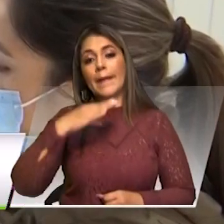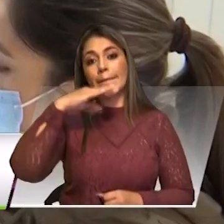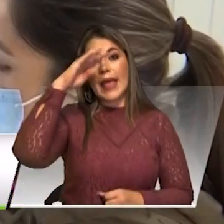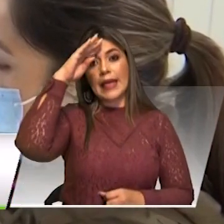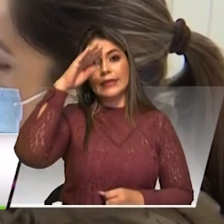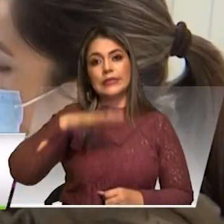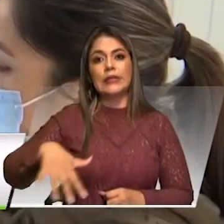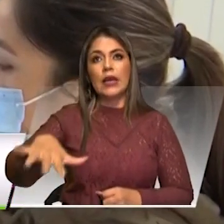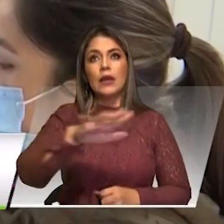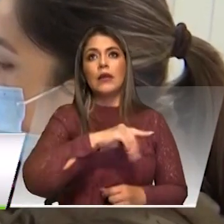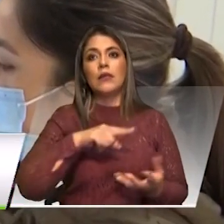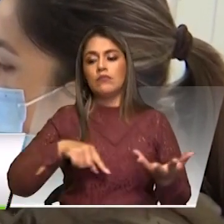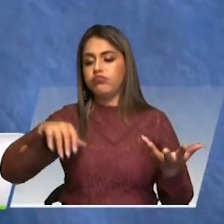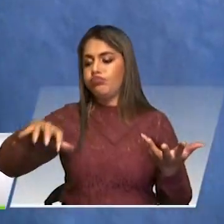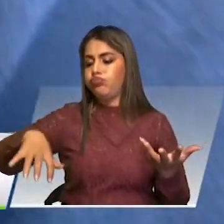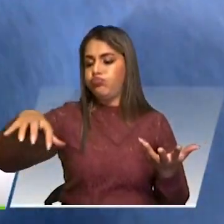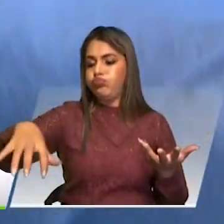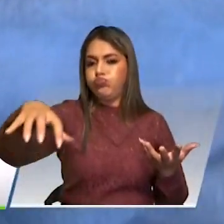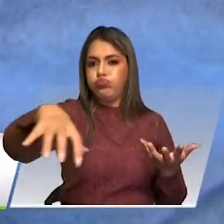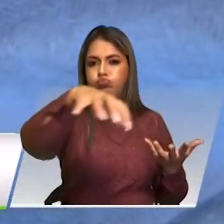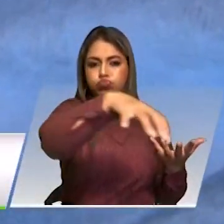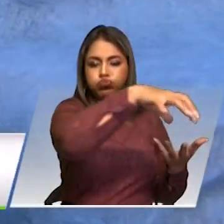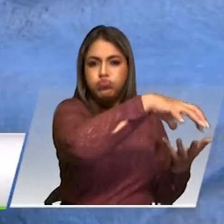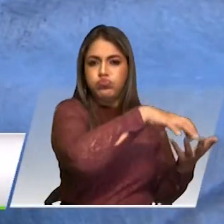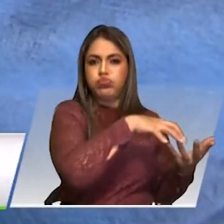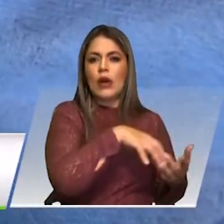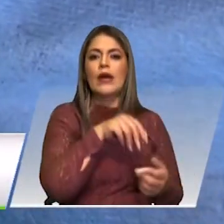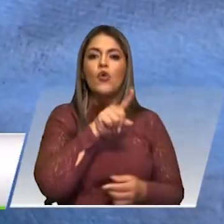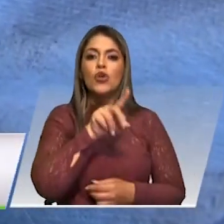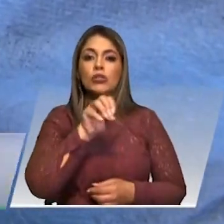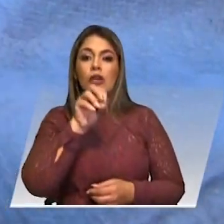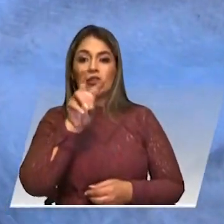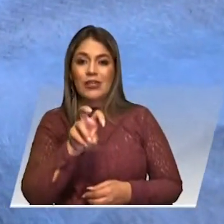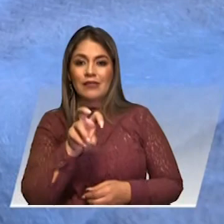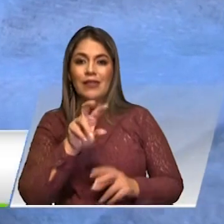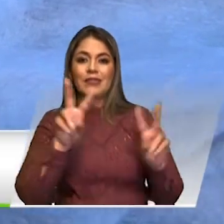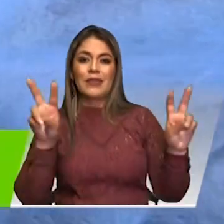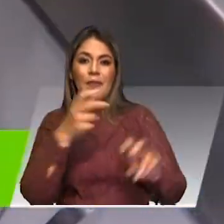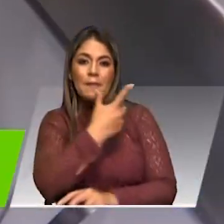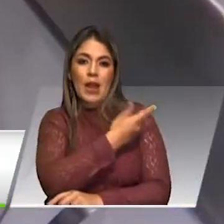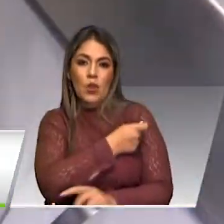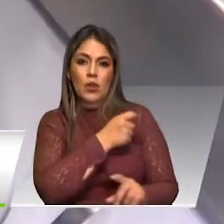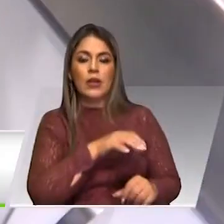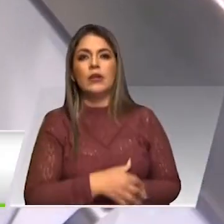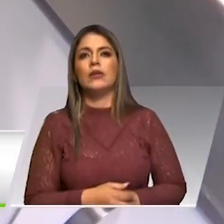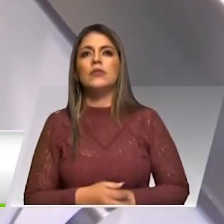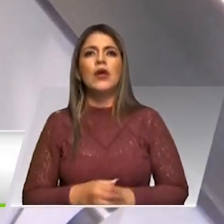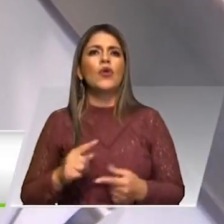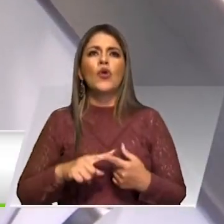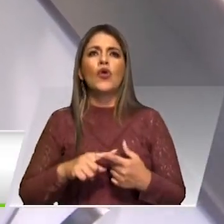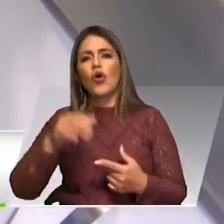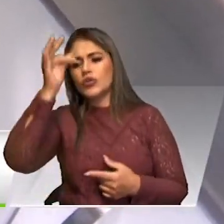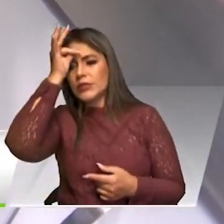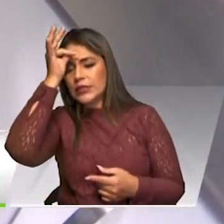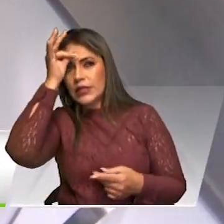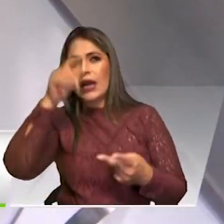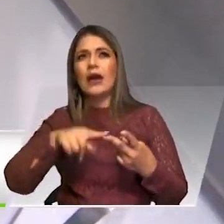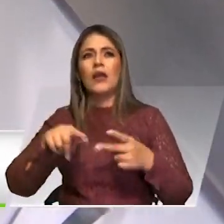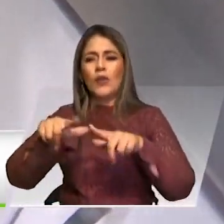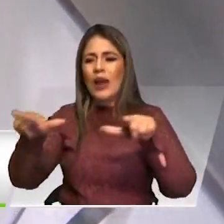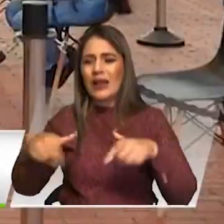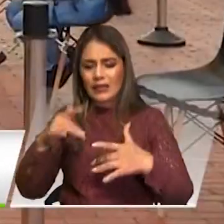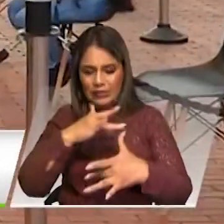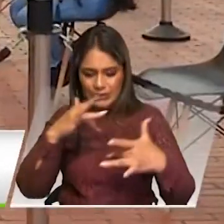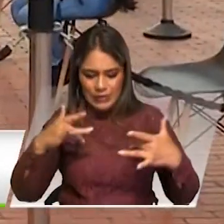107 puestos de vacunación en los que se incluyen en los puestos masivos los centros de salud las unidades hospitalarias en las